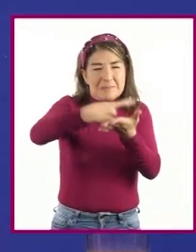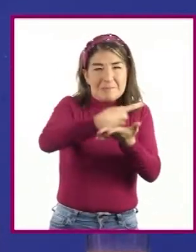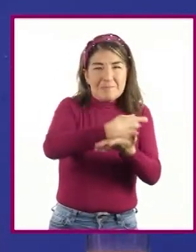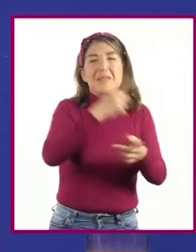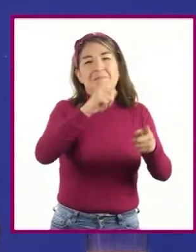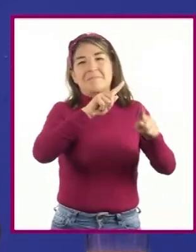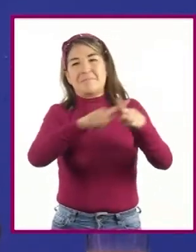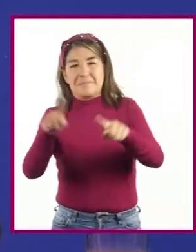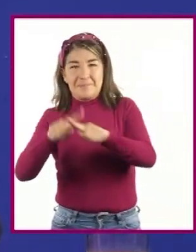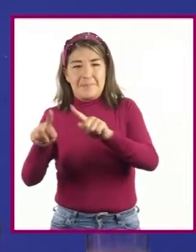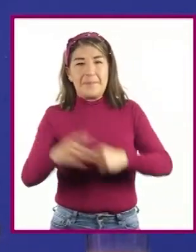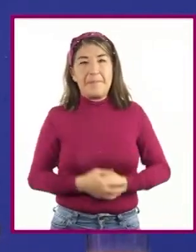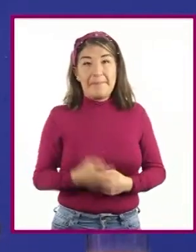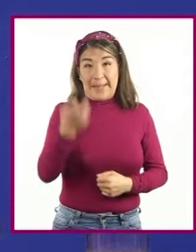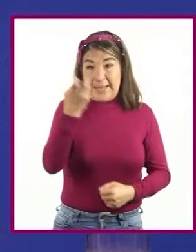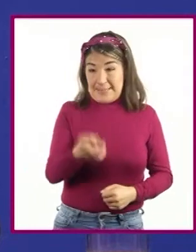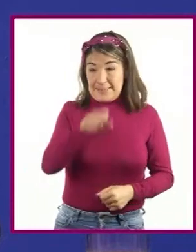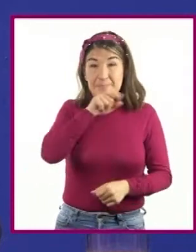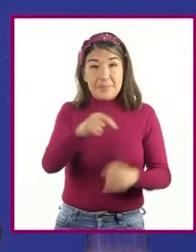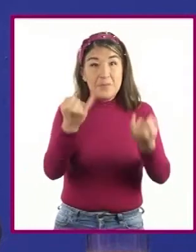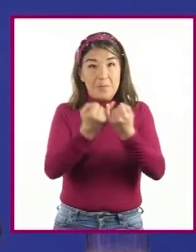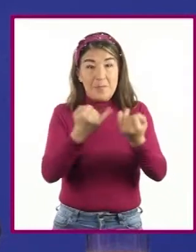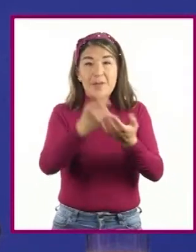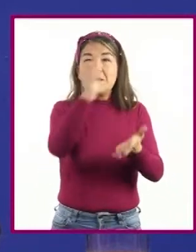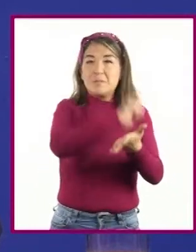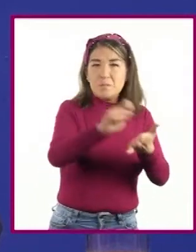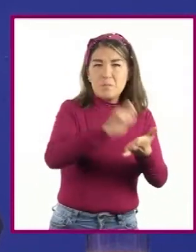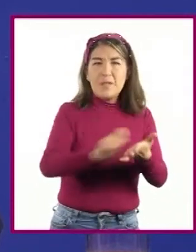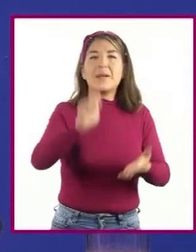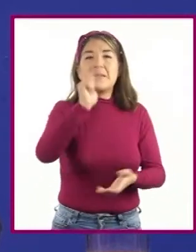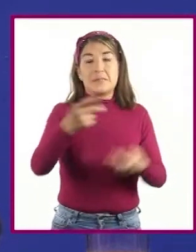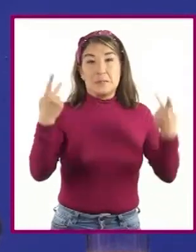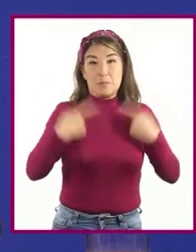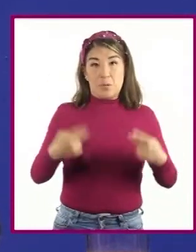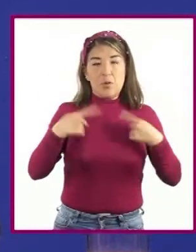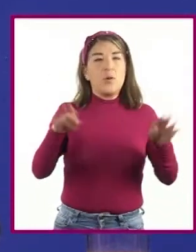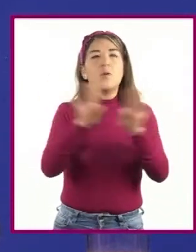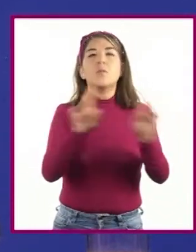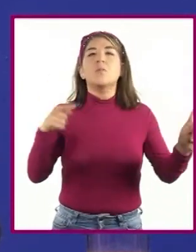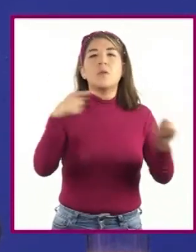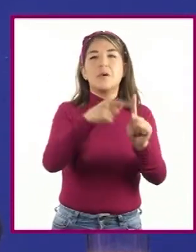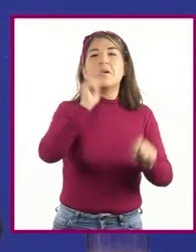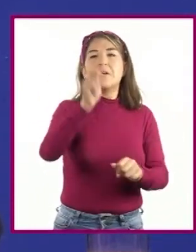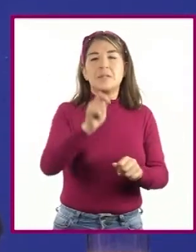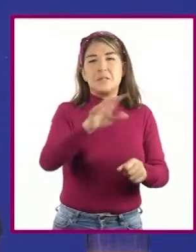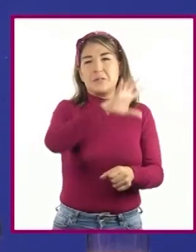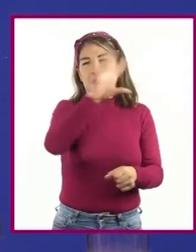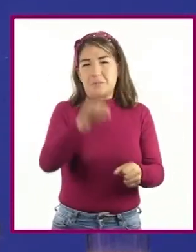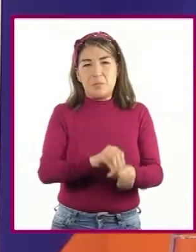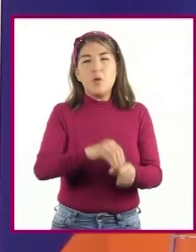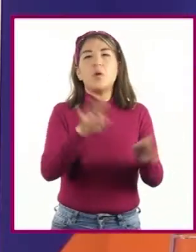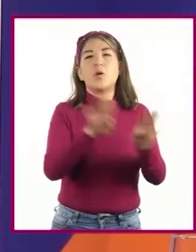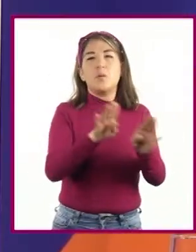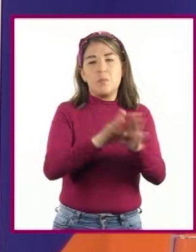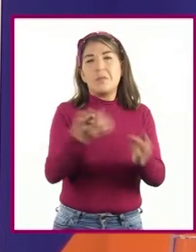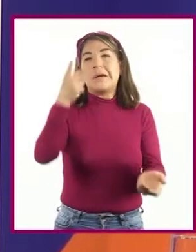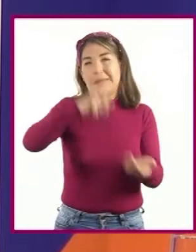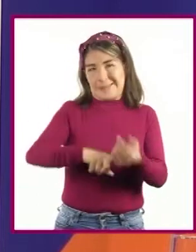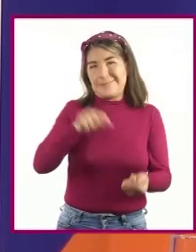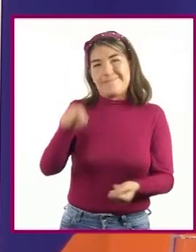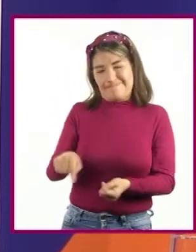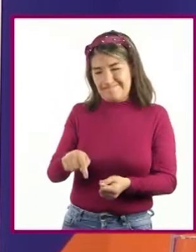otros. En ese mismo informe, el investigador establece las conclusiones a las que llegó a través del